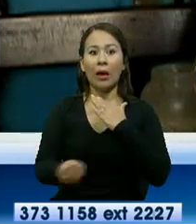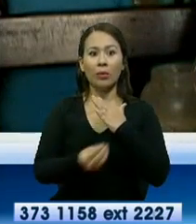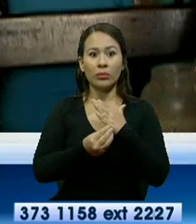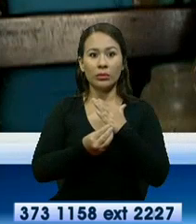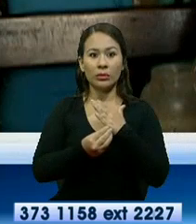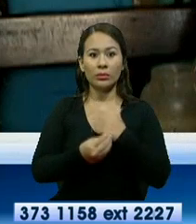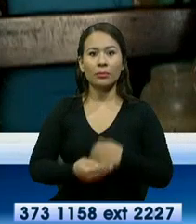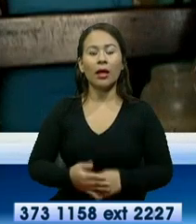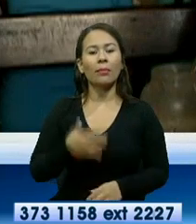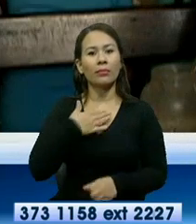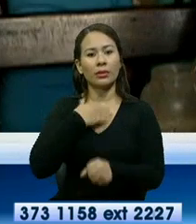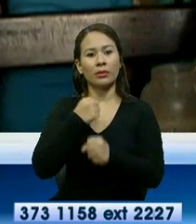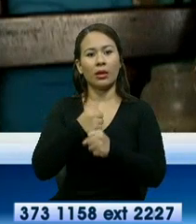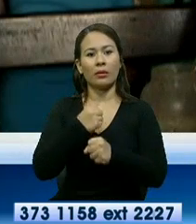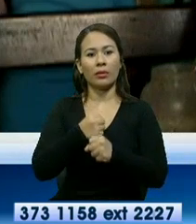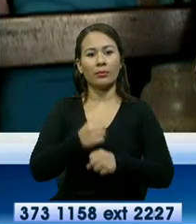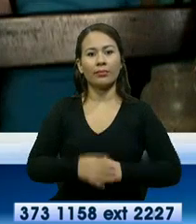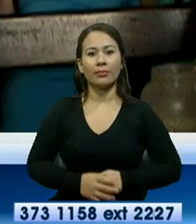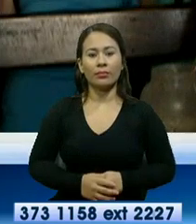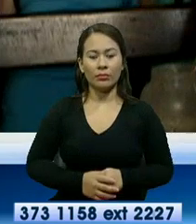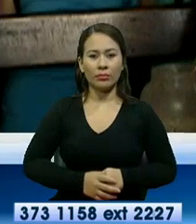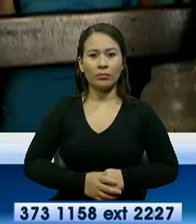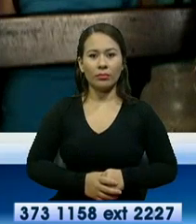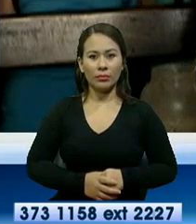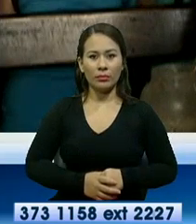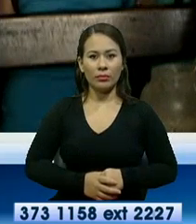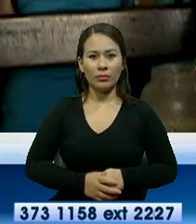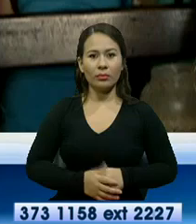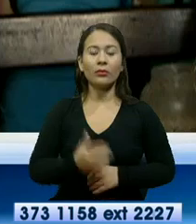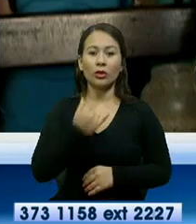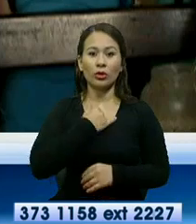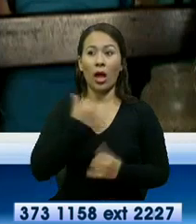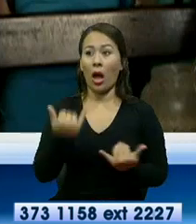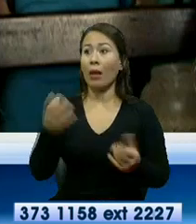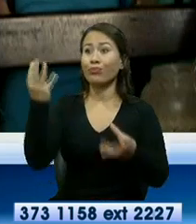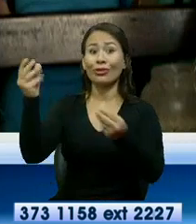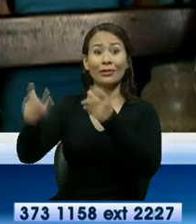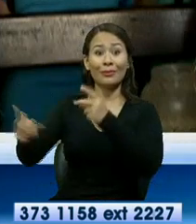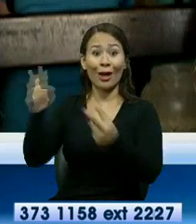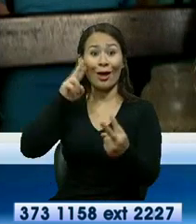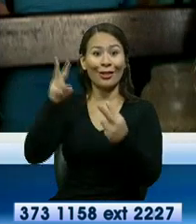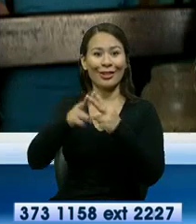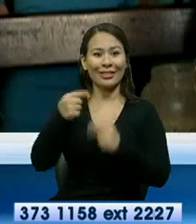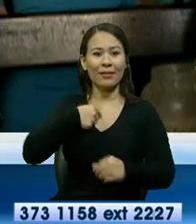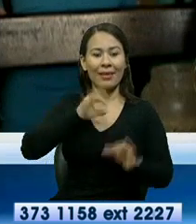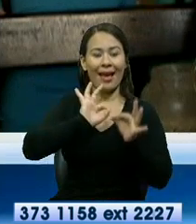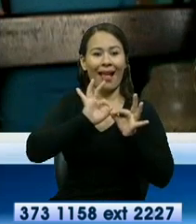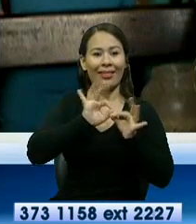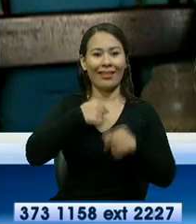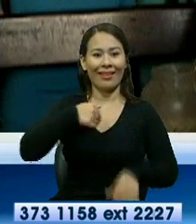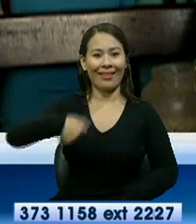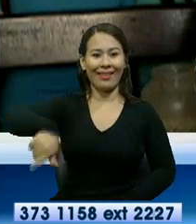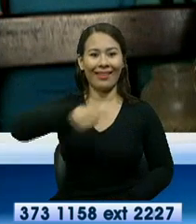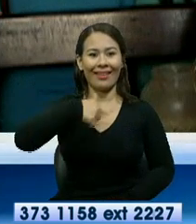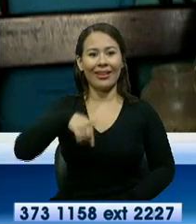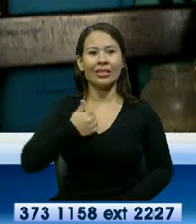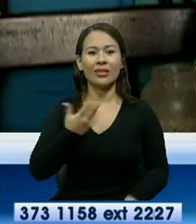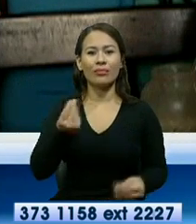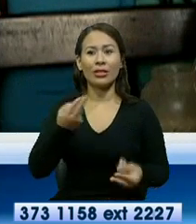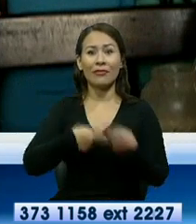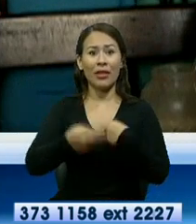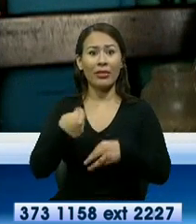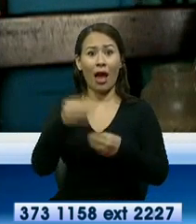mi mi trabajo me me he hecho conocer bastante aquí en Calderón tengo muchísima